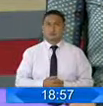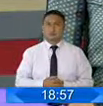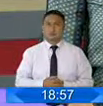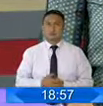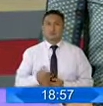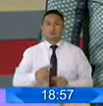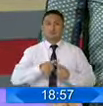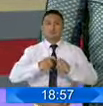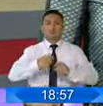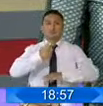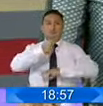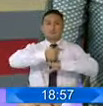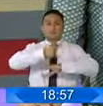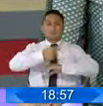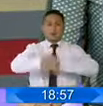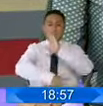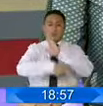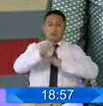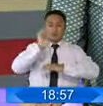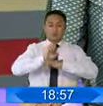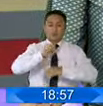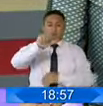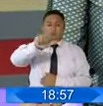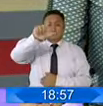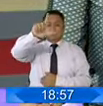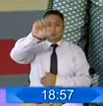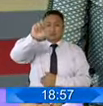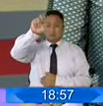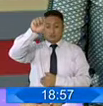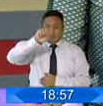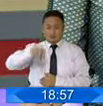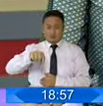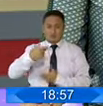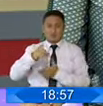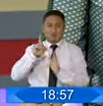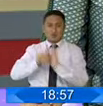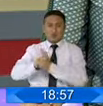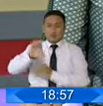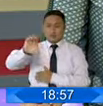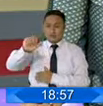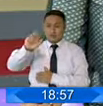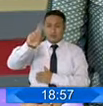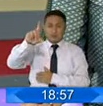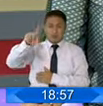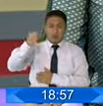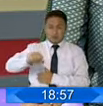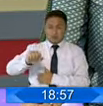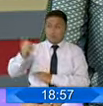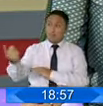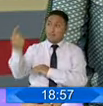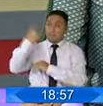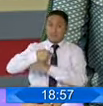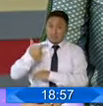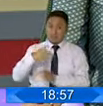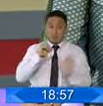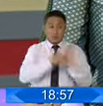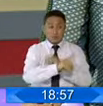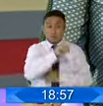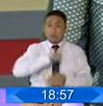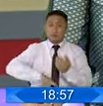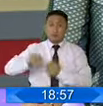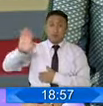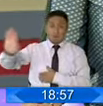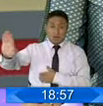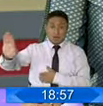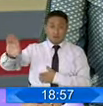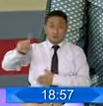El exgerente de Petroecuador, Alex Bravo, acusa a Carlos Pareja de ser quien le ordenó efectúe depósitos a una hermana y su hija. El dictamen